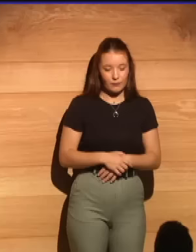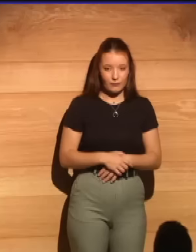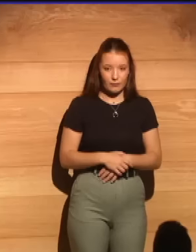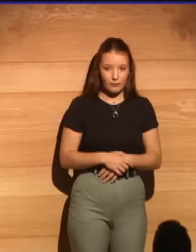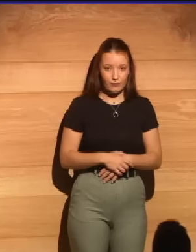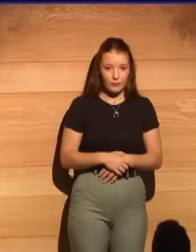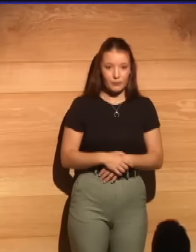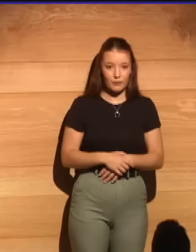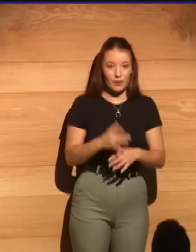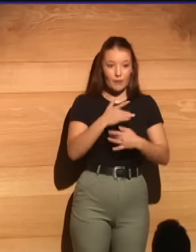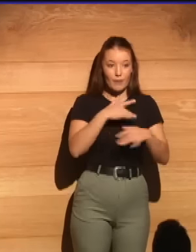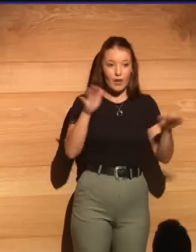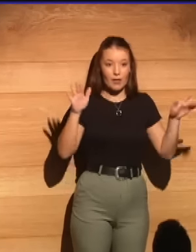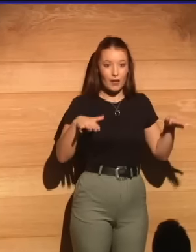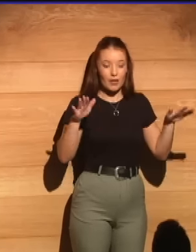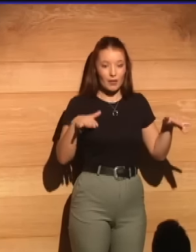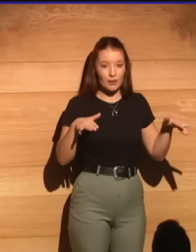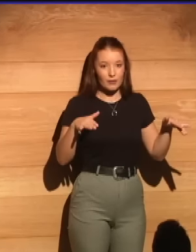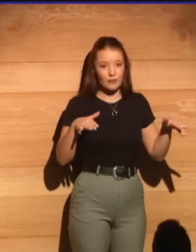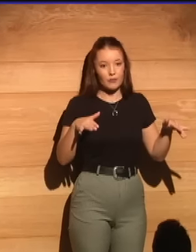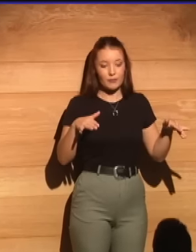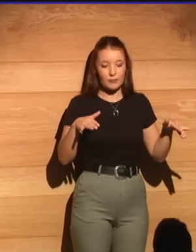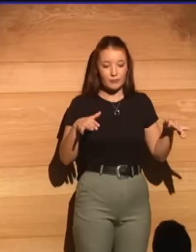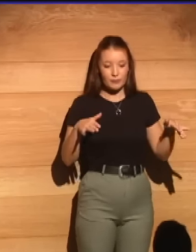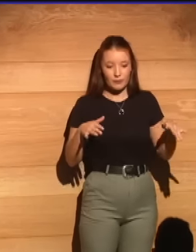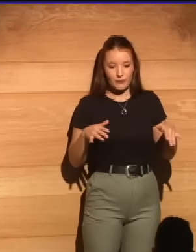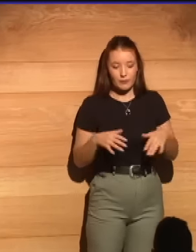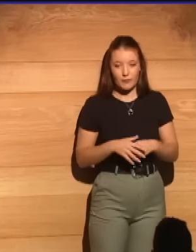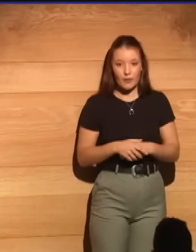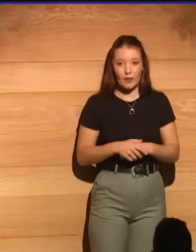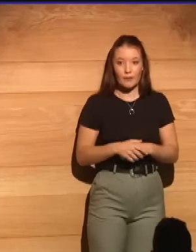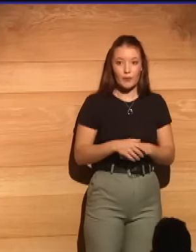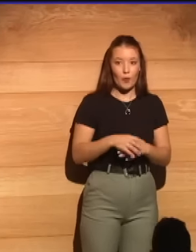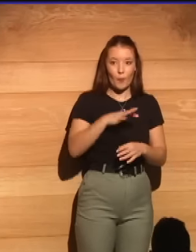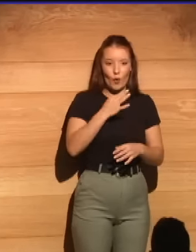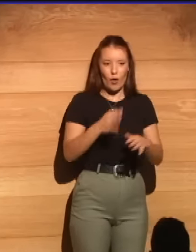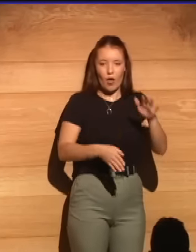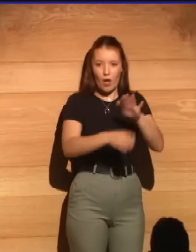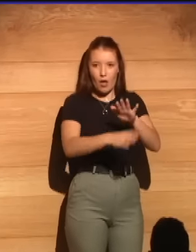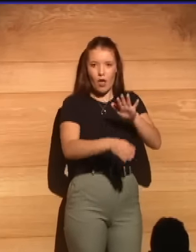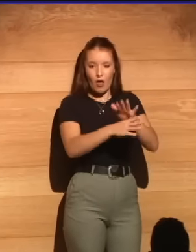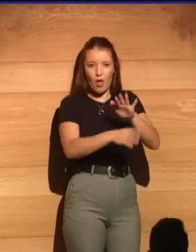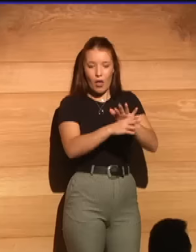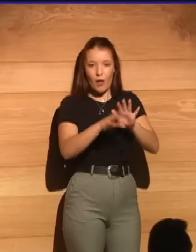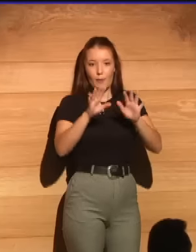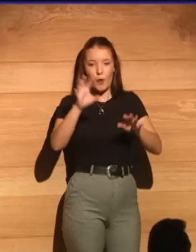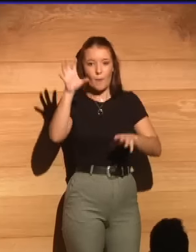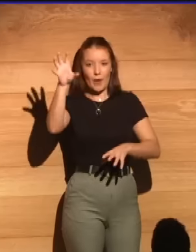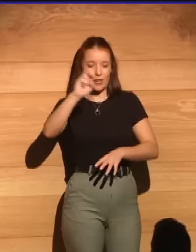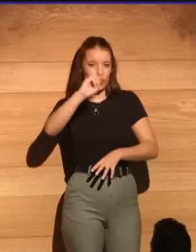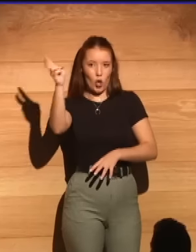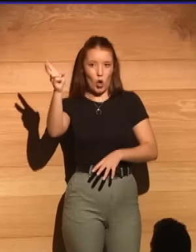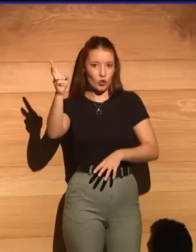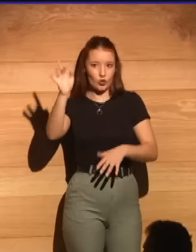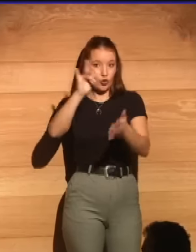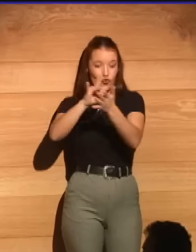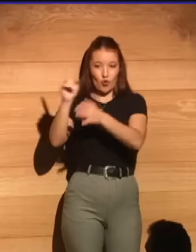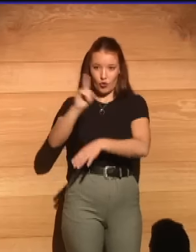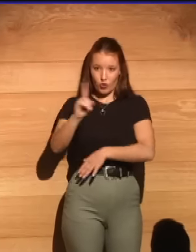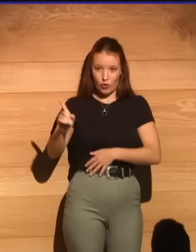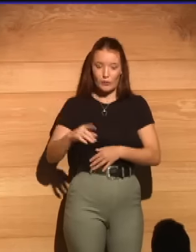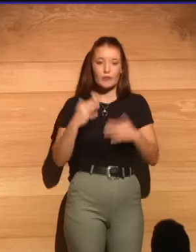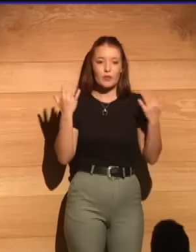María Ángeles Delgado en Fujitsu, y podemos seguir así. Esto no ocurre en otros países. Entonces, la cuestión que yo quería plantearte